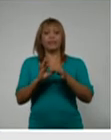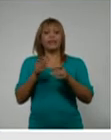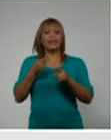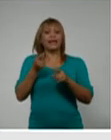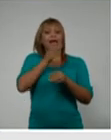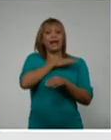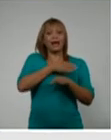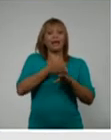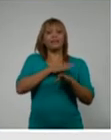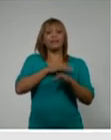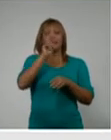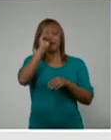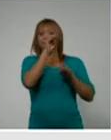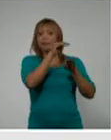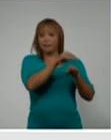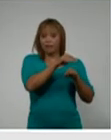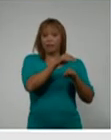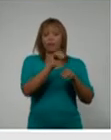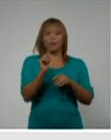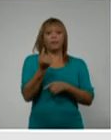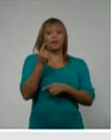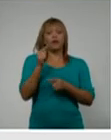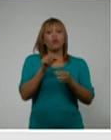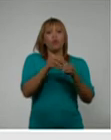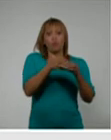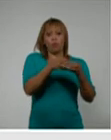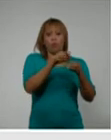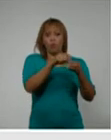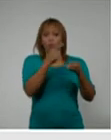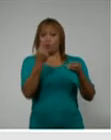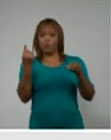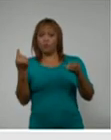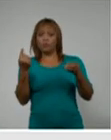ingresados. Uno de los que estaba